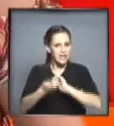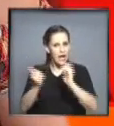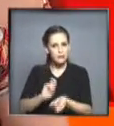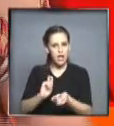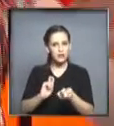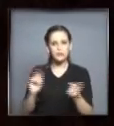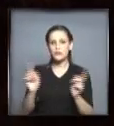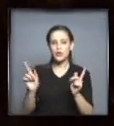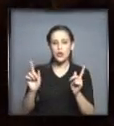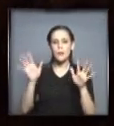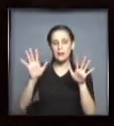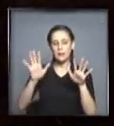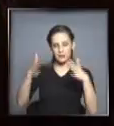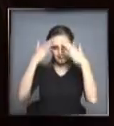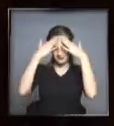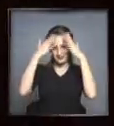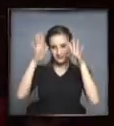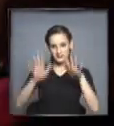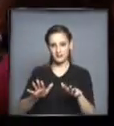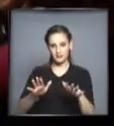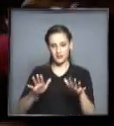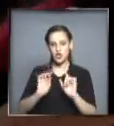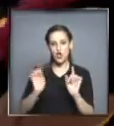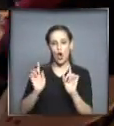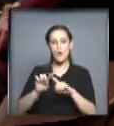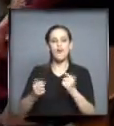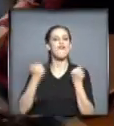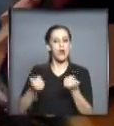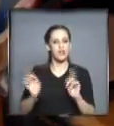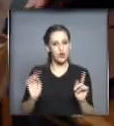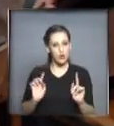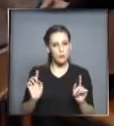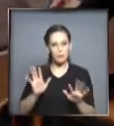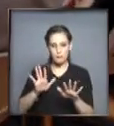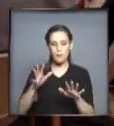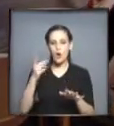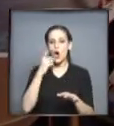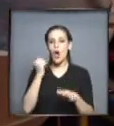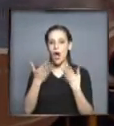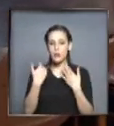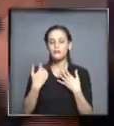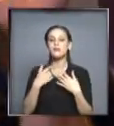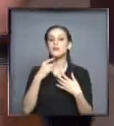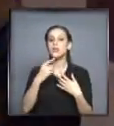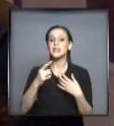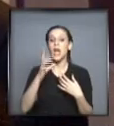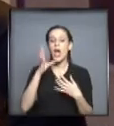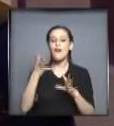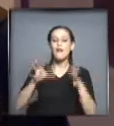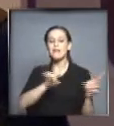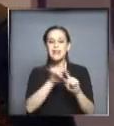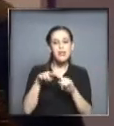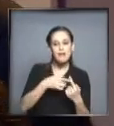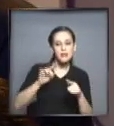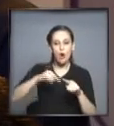tiene que haber policía. Irene, me voy a la tribuna. No, pero no es el uso de la fuerza. Sí, primero, es un fenómeno. En un debate político